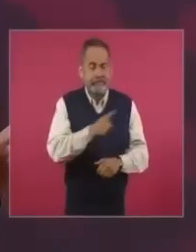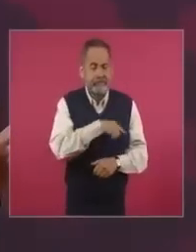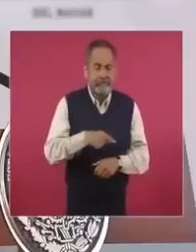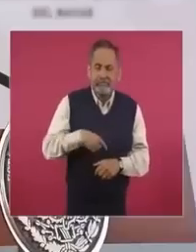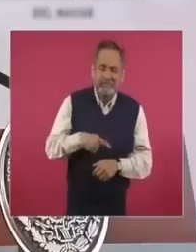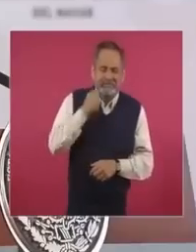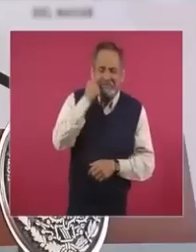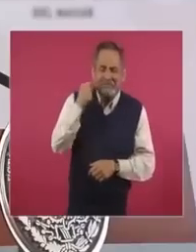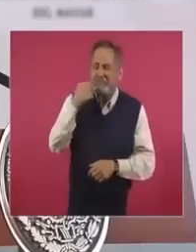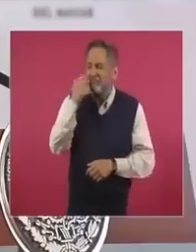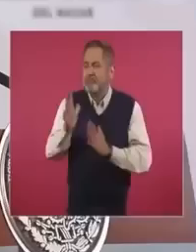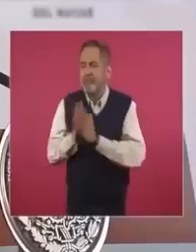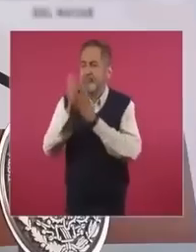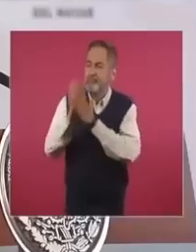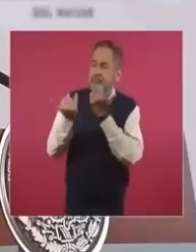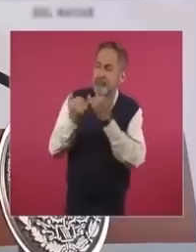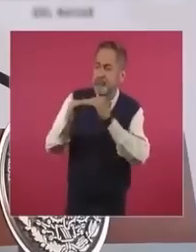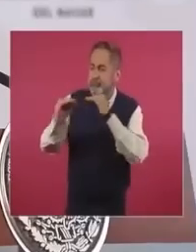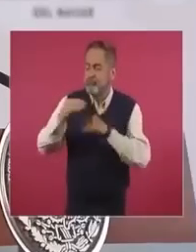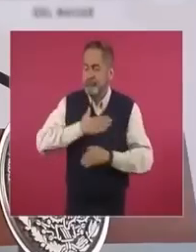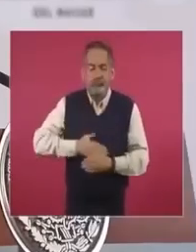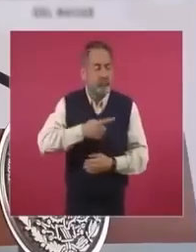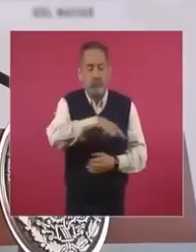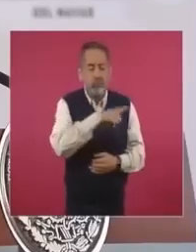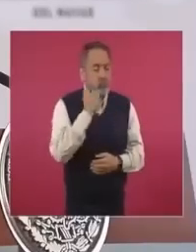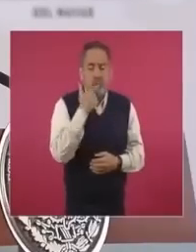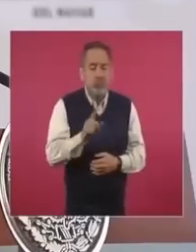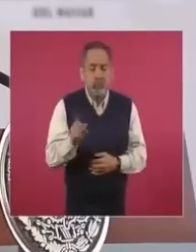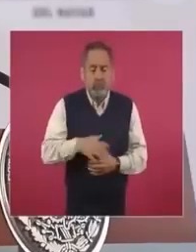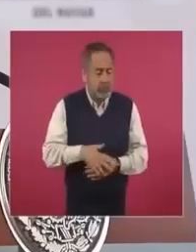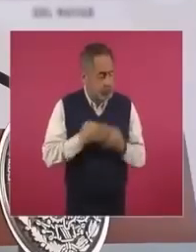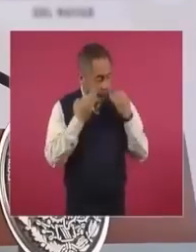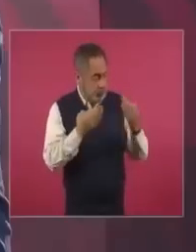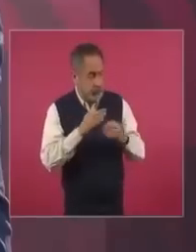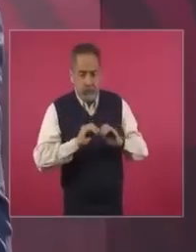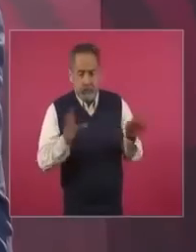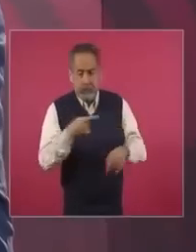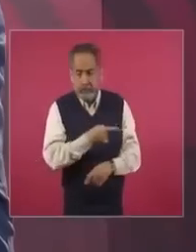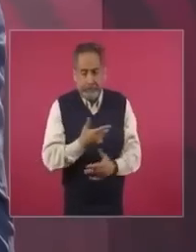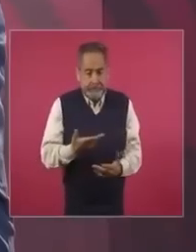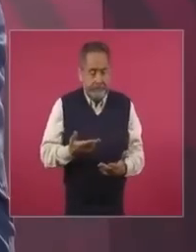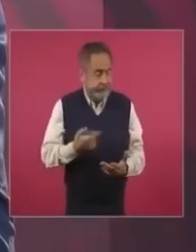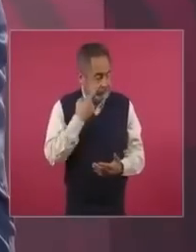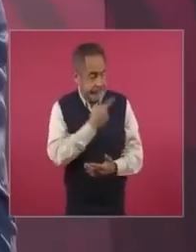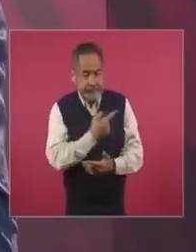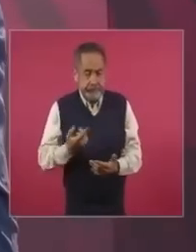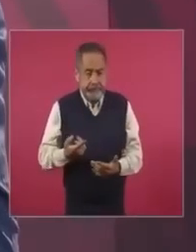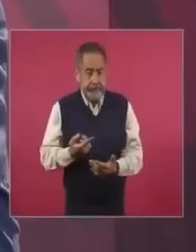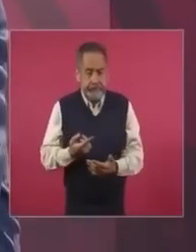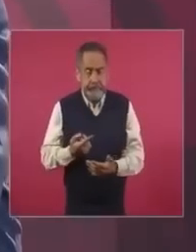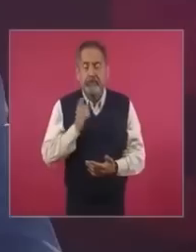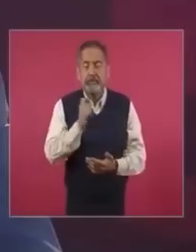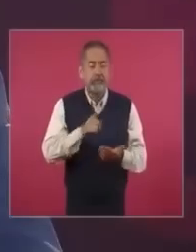y eso es algo novedoso porque desde el neoliberalismo, quizá un poco antes también, no se había hecho valer esta igualdad y